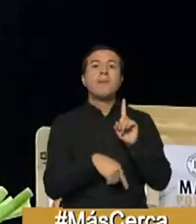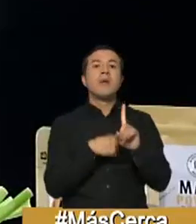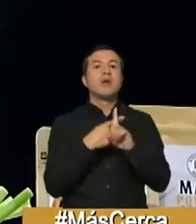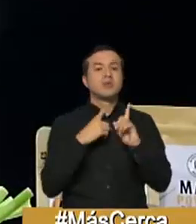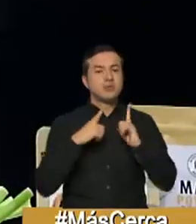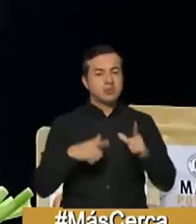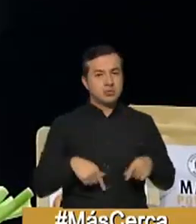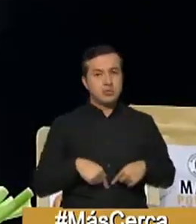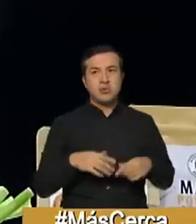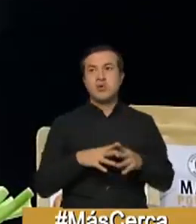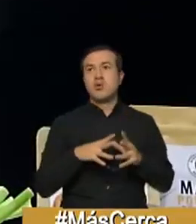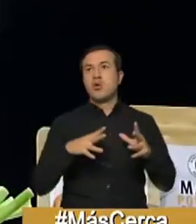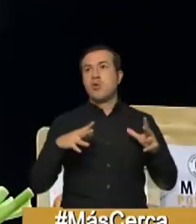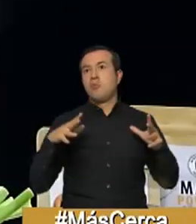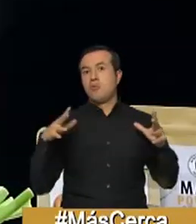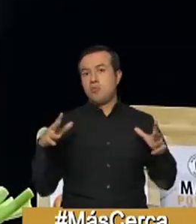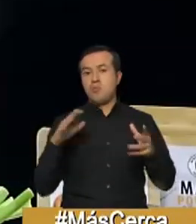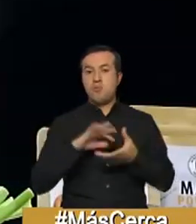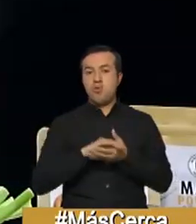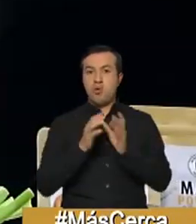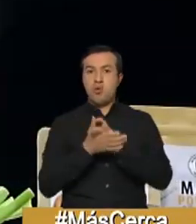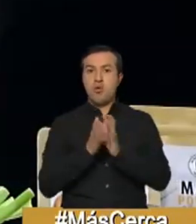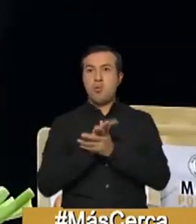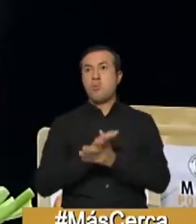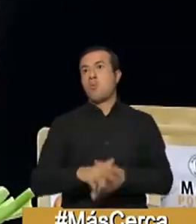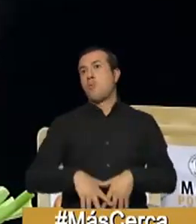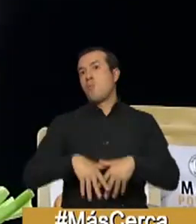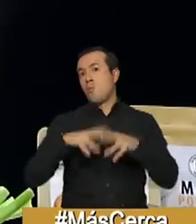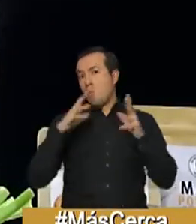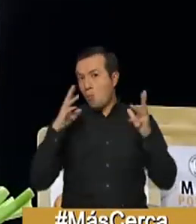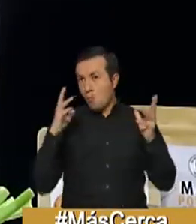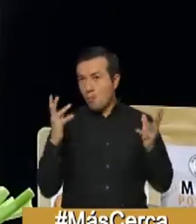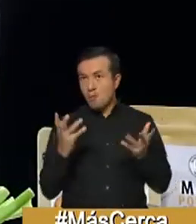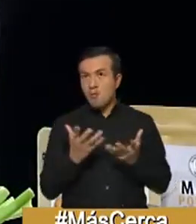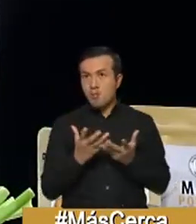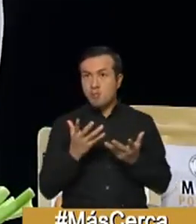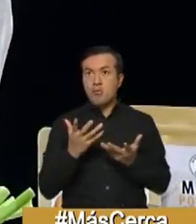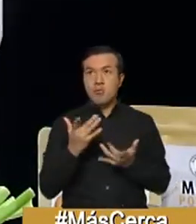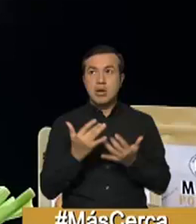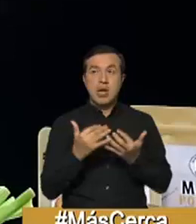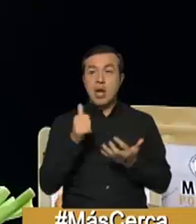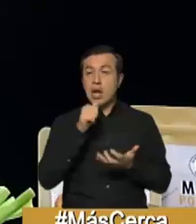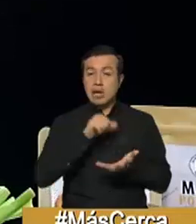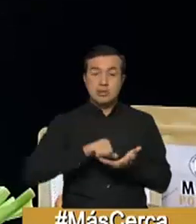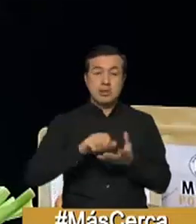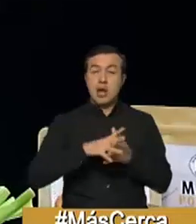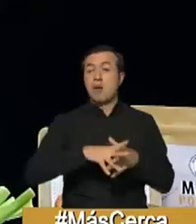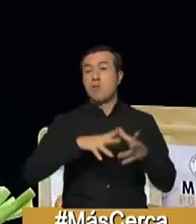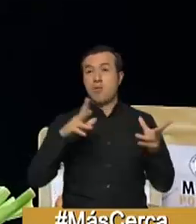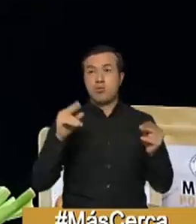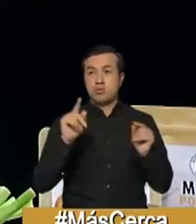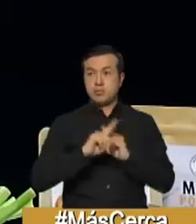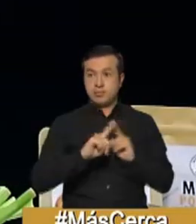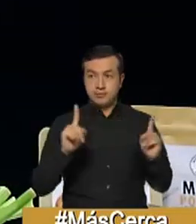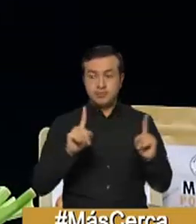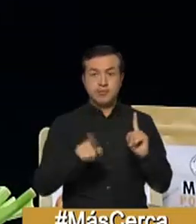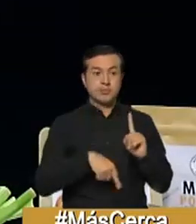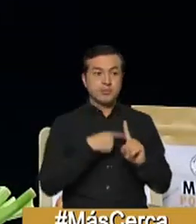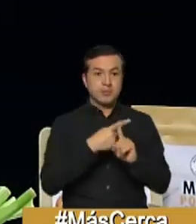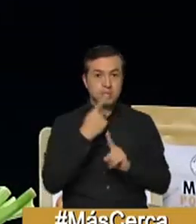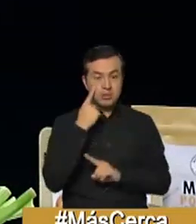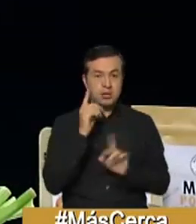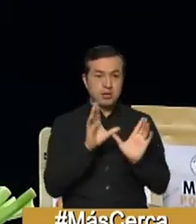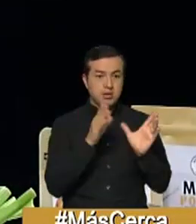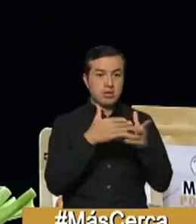saludable, no como en realidad se hace el bolón, que es refrito. De acuerdo. Acá tenemos también los cakes, que les